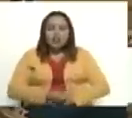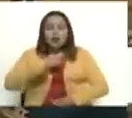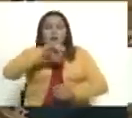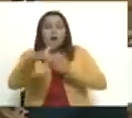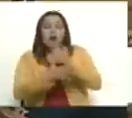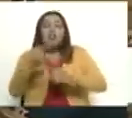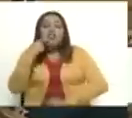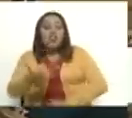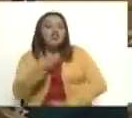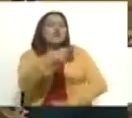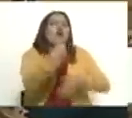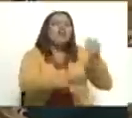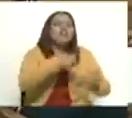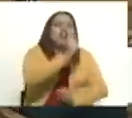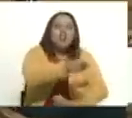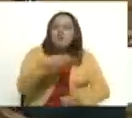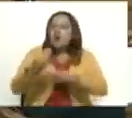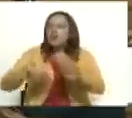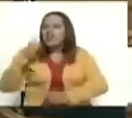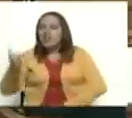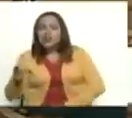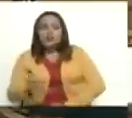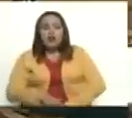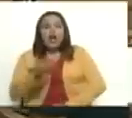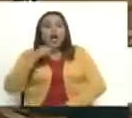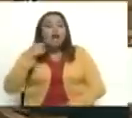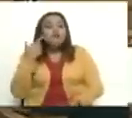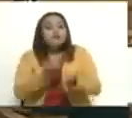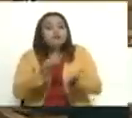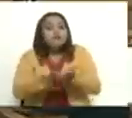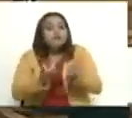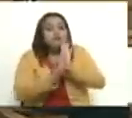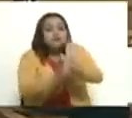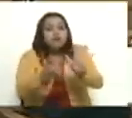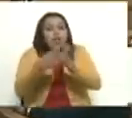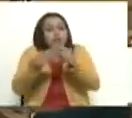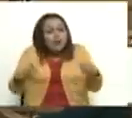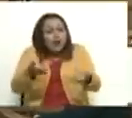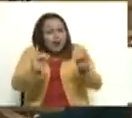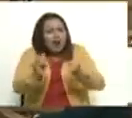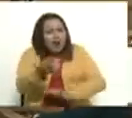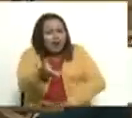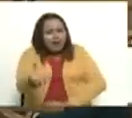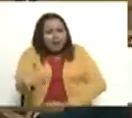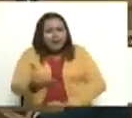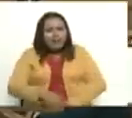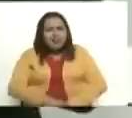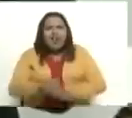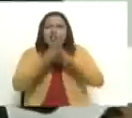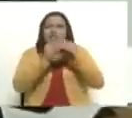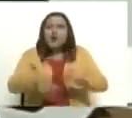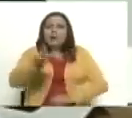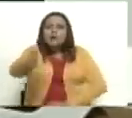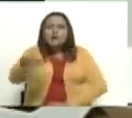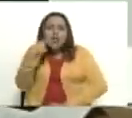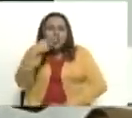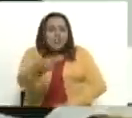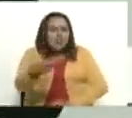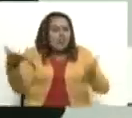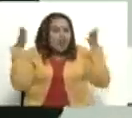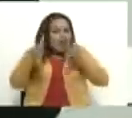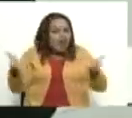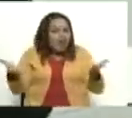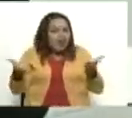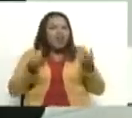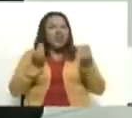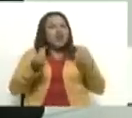haces esto y haces esto otro. Tenemos las pruebas de todo eso, de todo lo que Jimmy Story les decía y cómo